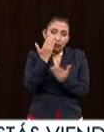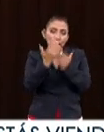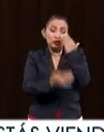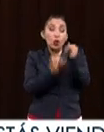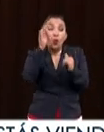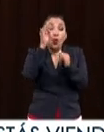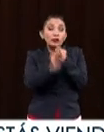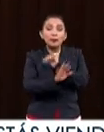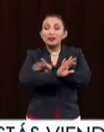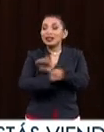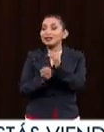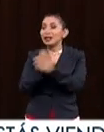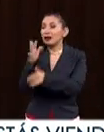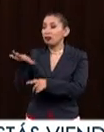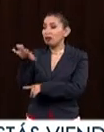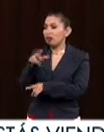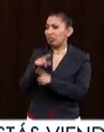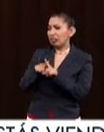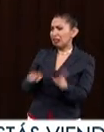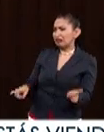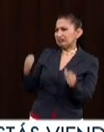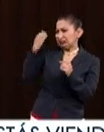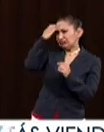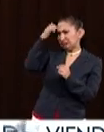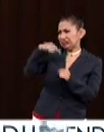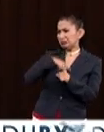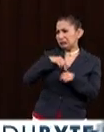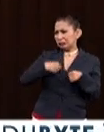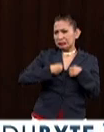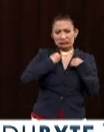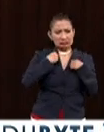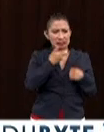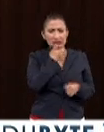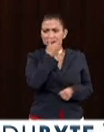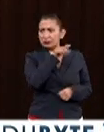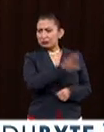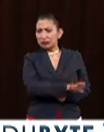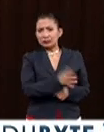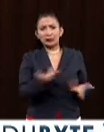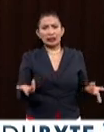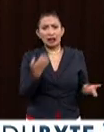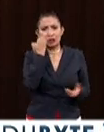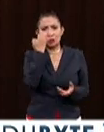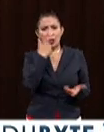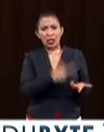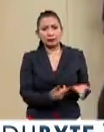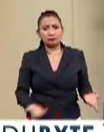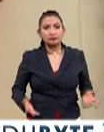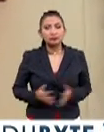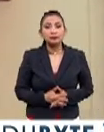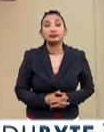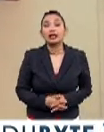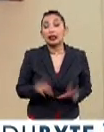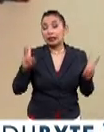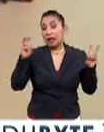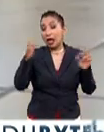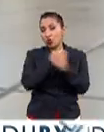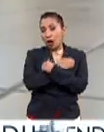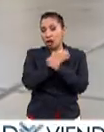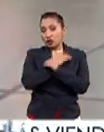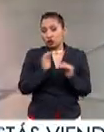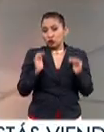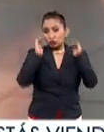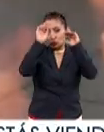y que al final del día salga un contexto social que a lo mejor es diferente al que este se le presentó en la clase. En el caso de la